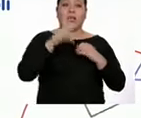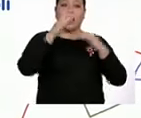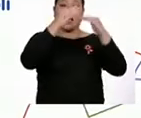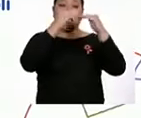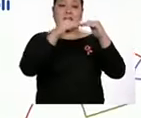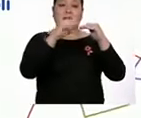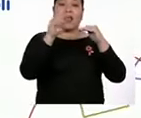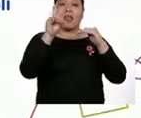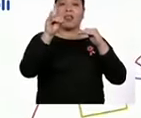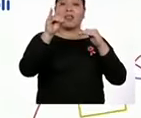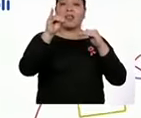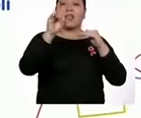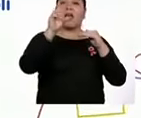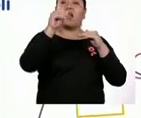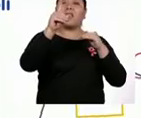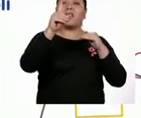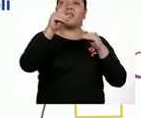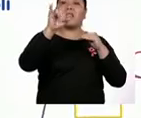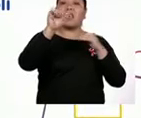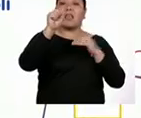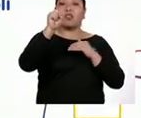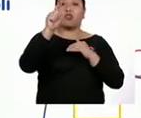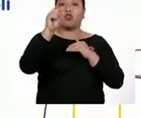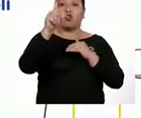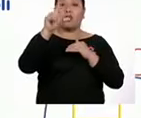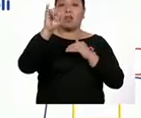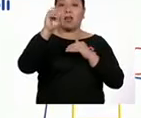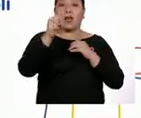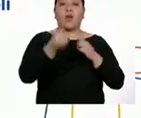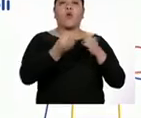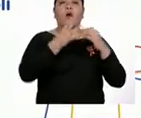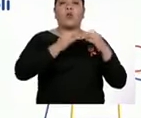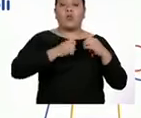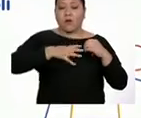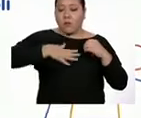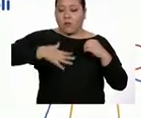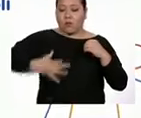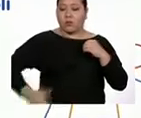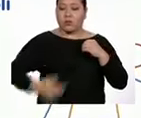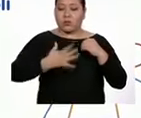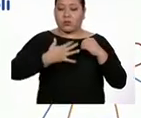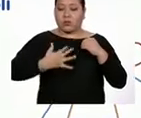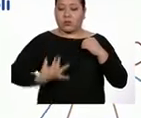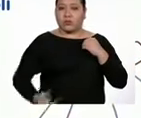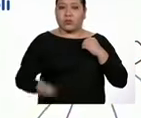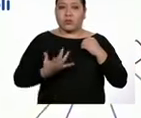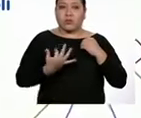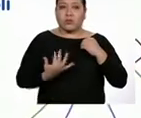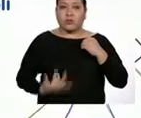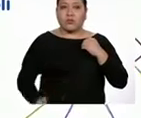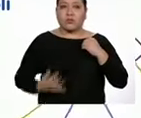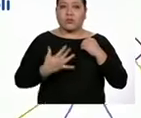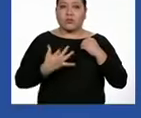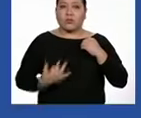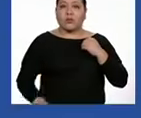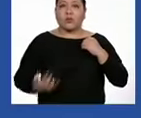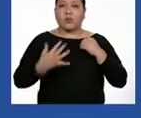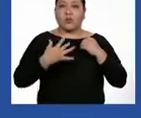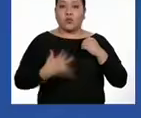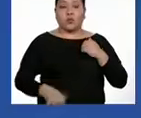es aquella que está debajo y representa la cantidad de presión que hay en tus arterias entre un latido y